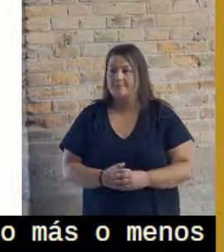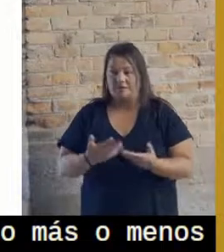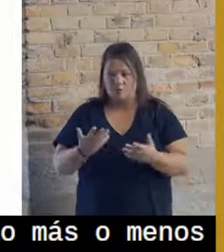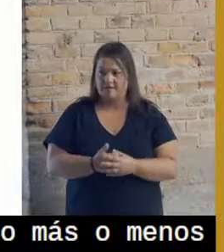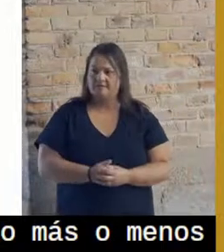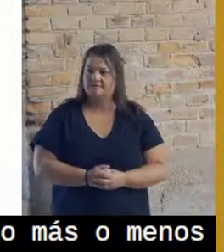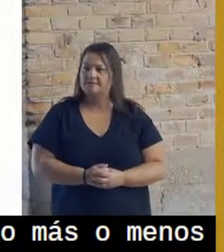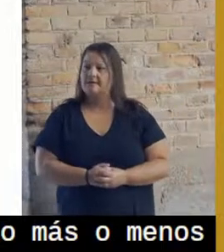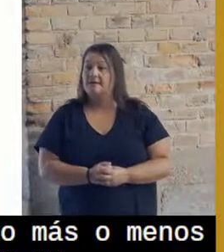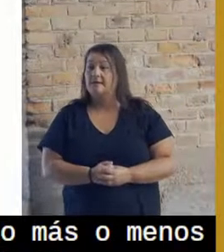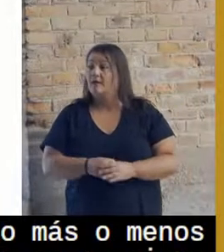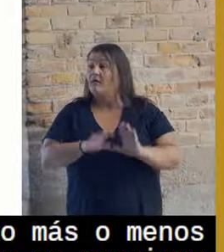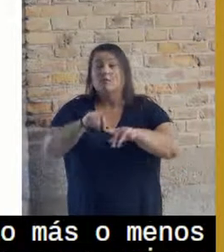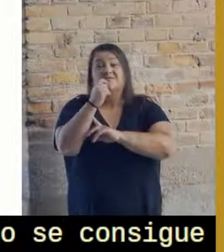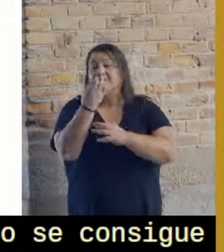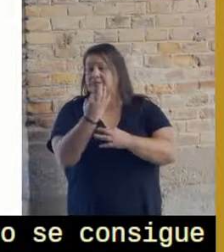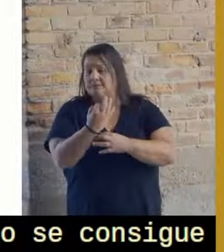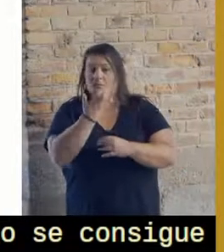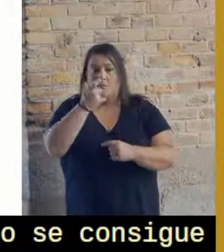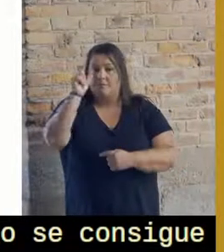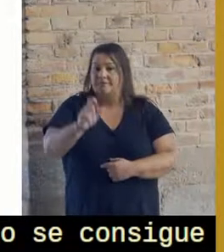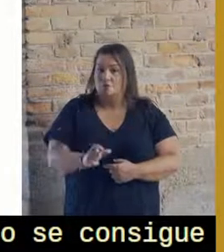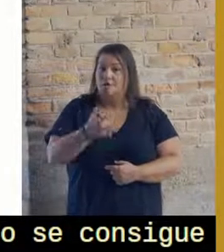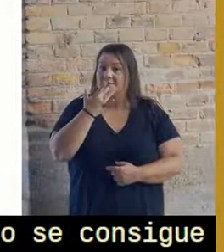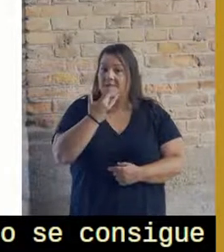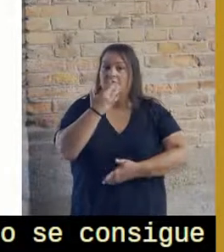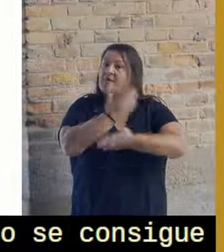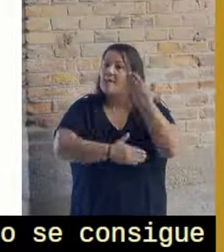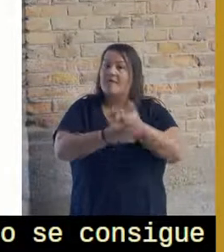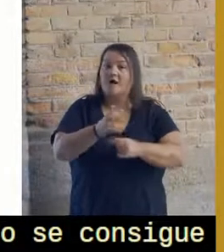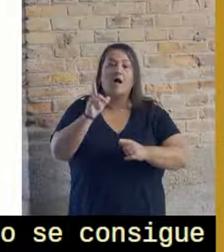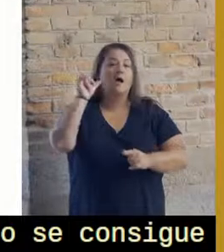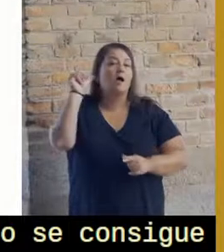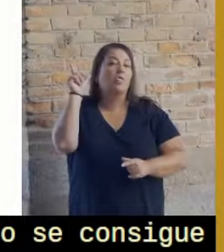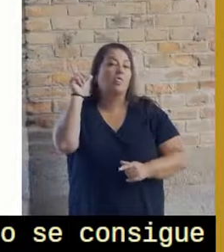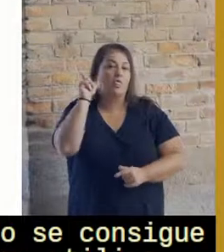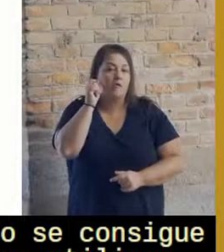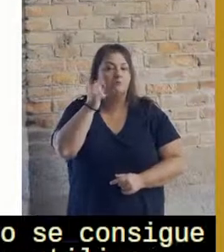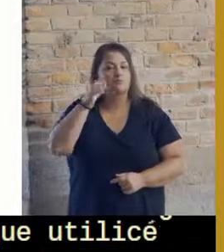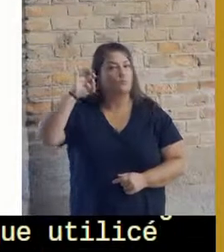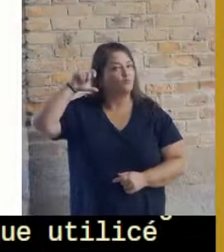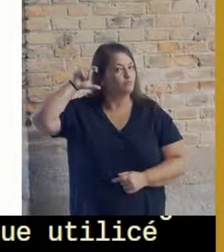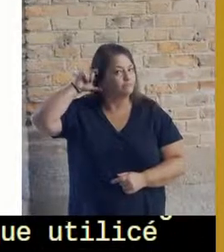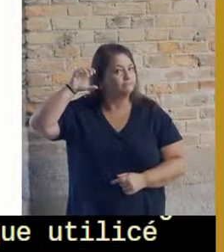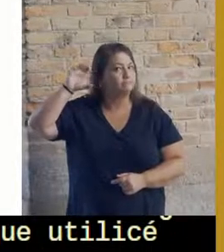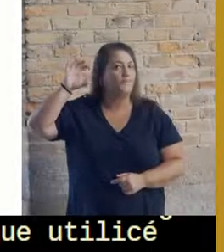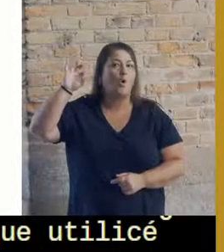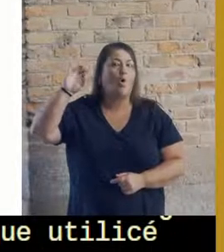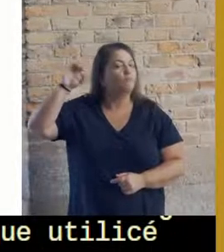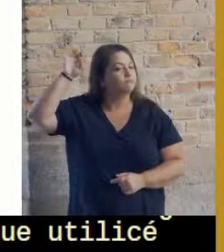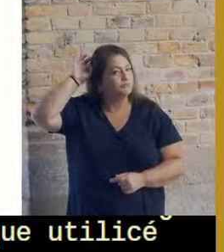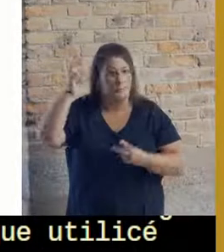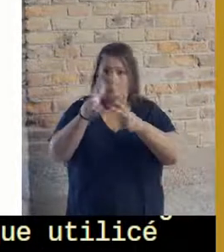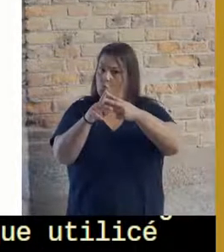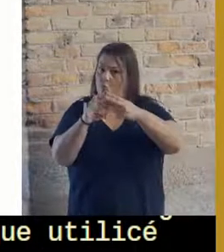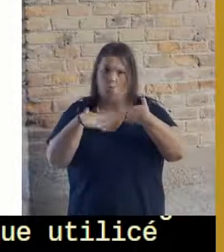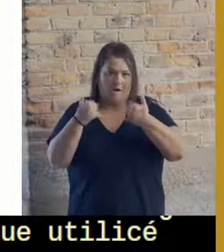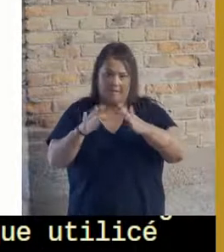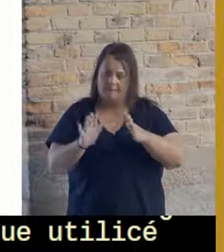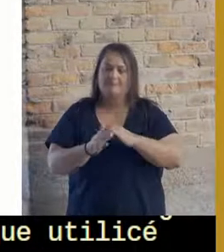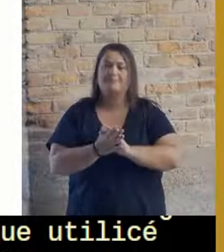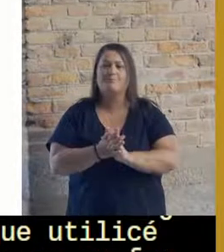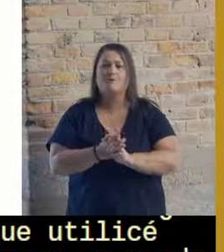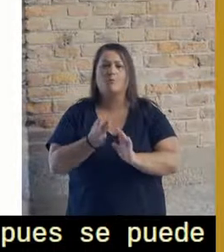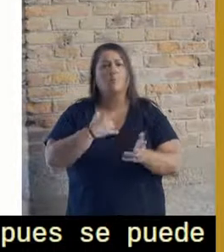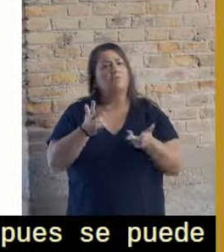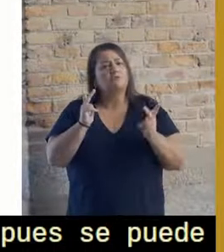que pues con esto se consigue Que una persona que tenga discapacidad auditiva que utilice prótesis que utilice cualquiera de las dos prótesis pues se